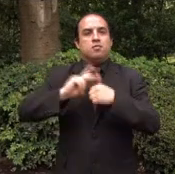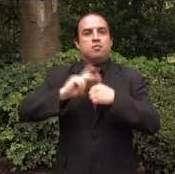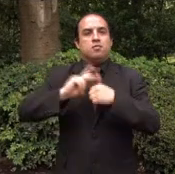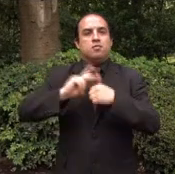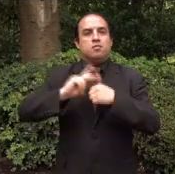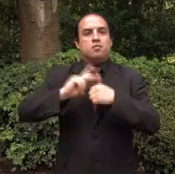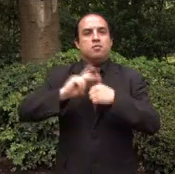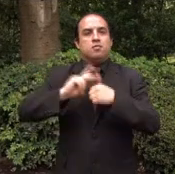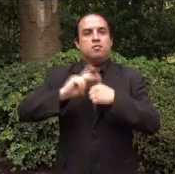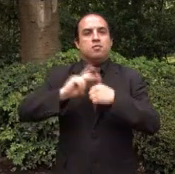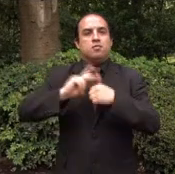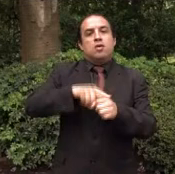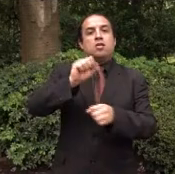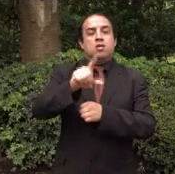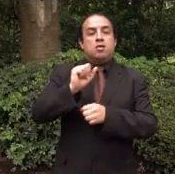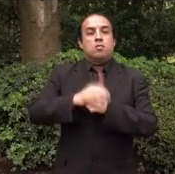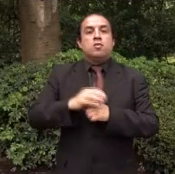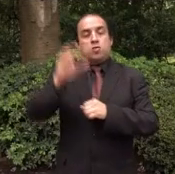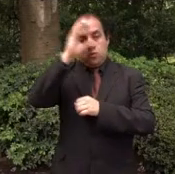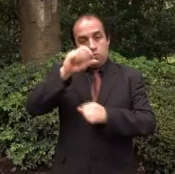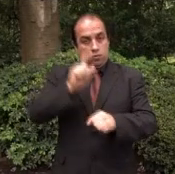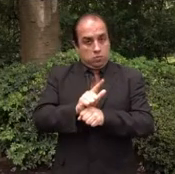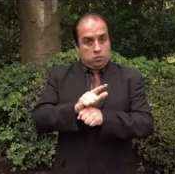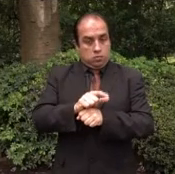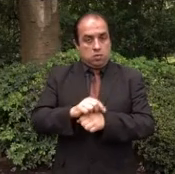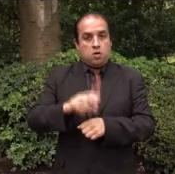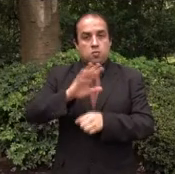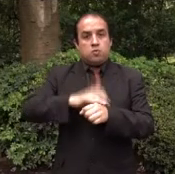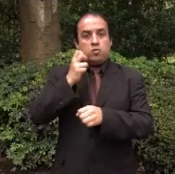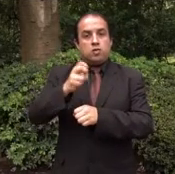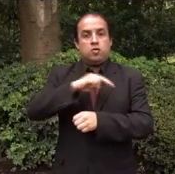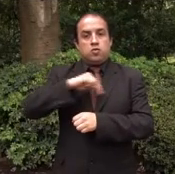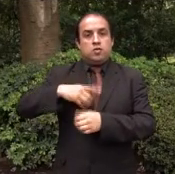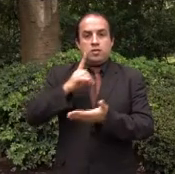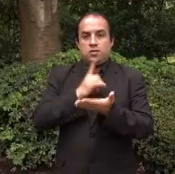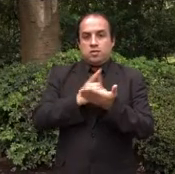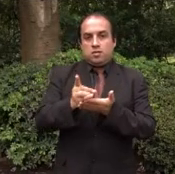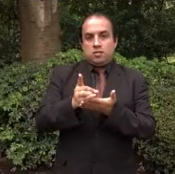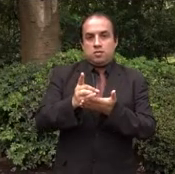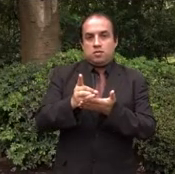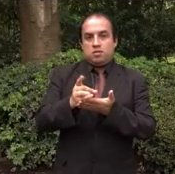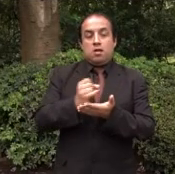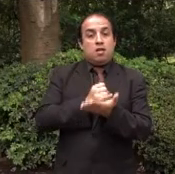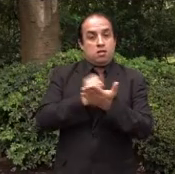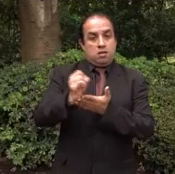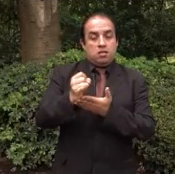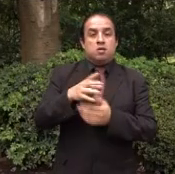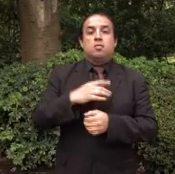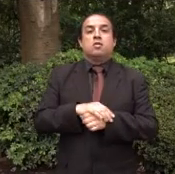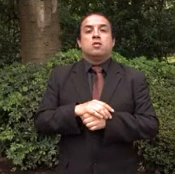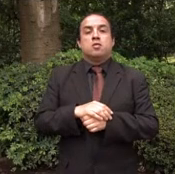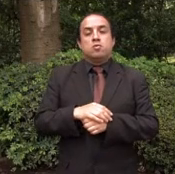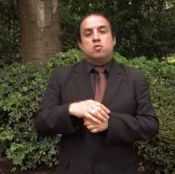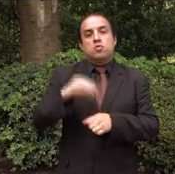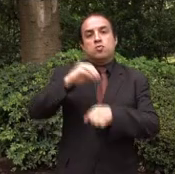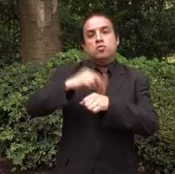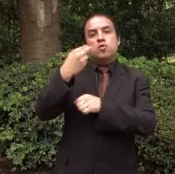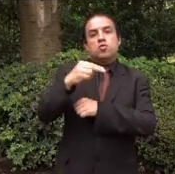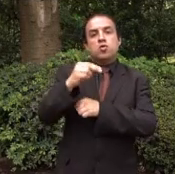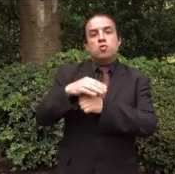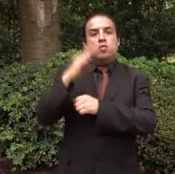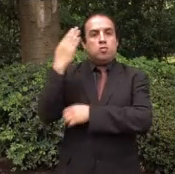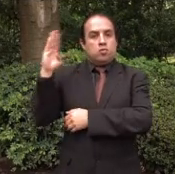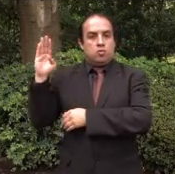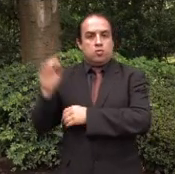rescate cultural. Por eso hemos decidido llamarle al proyecto Bosque de Chapultepec,